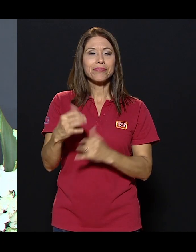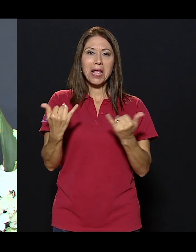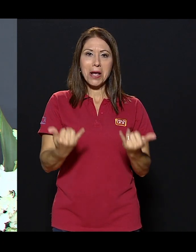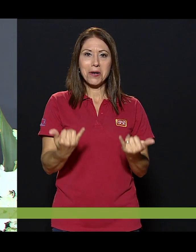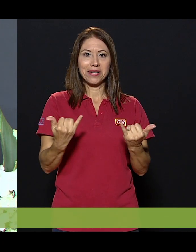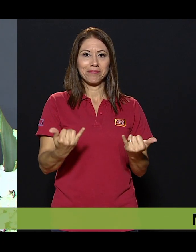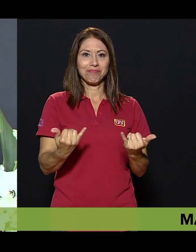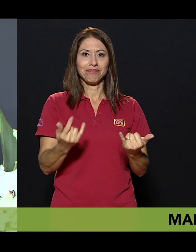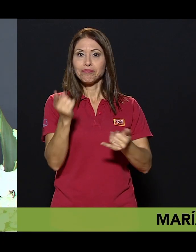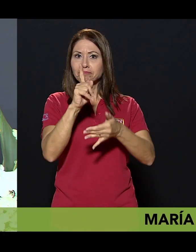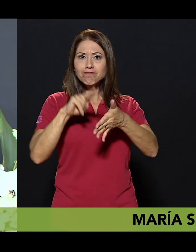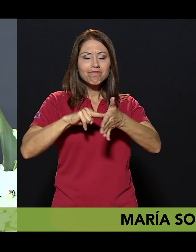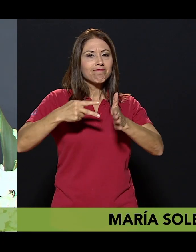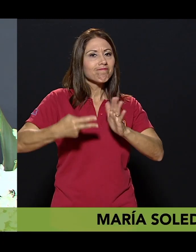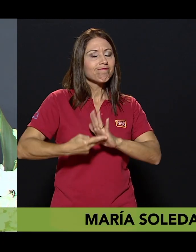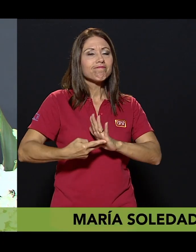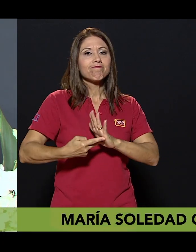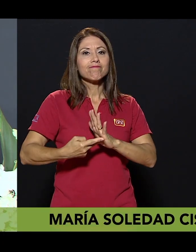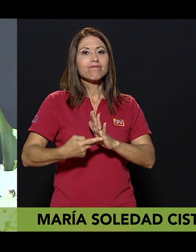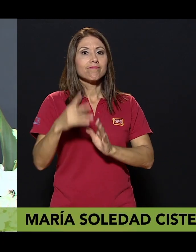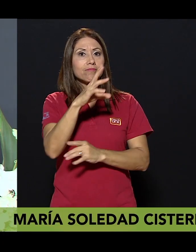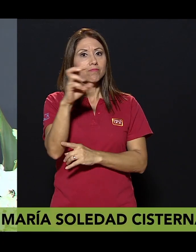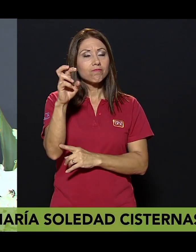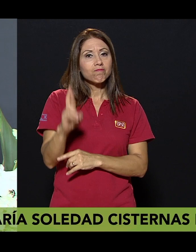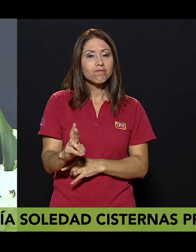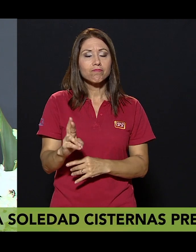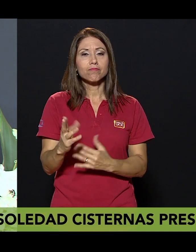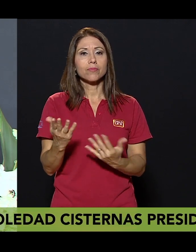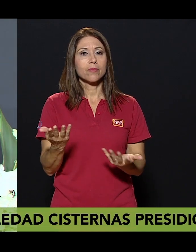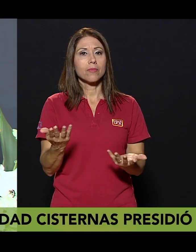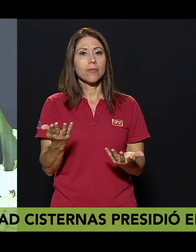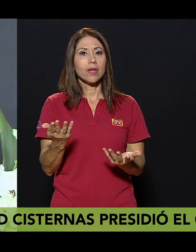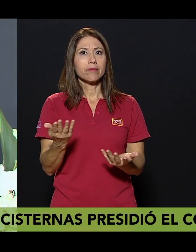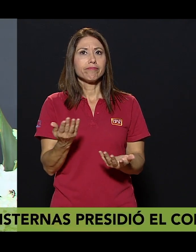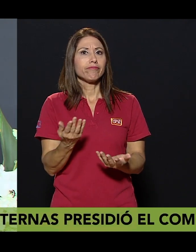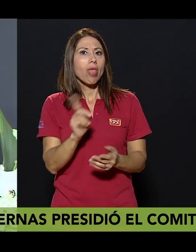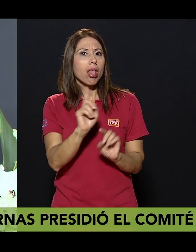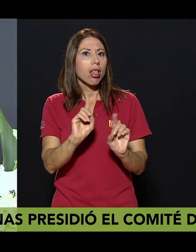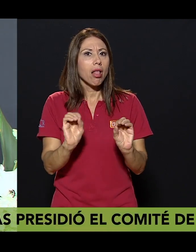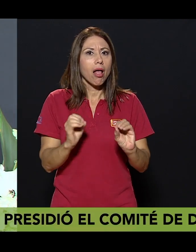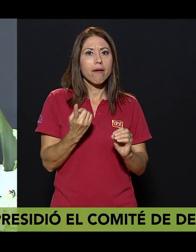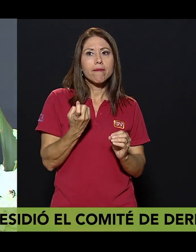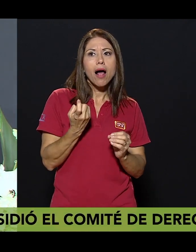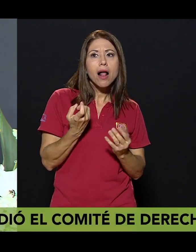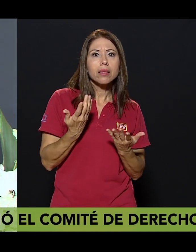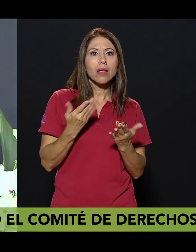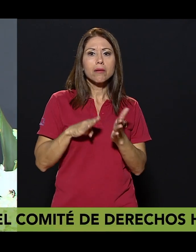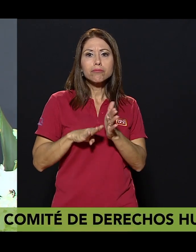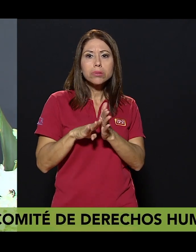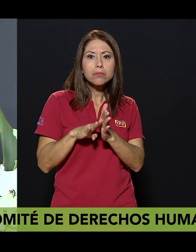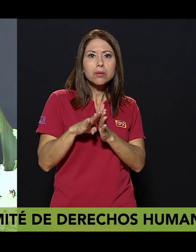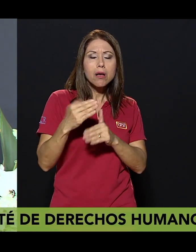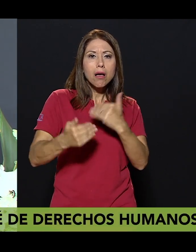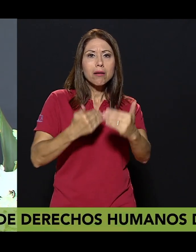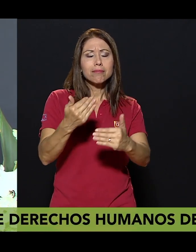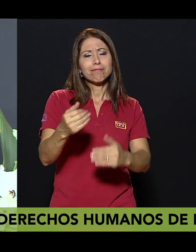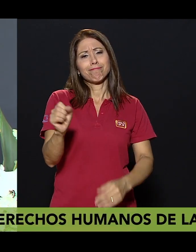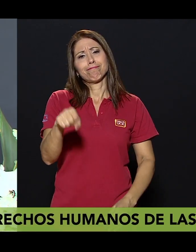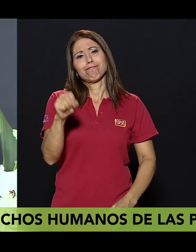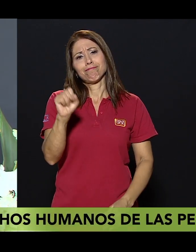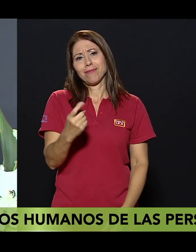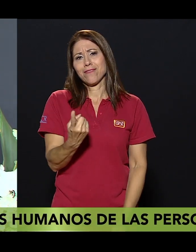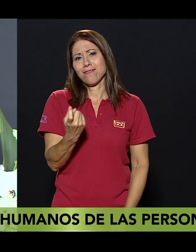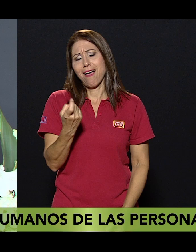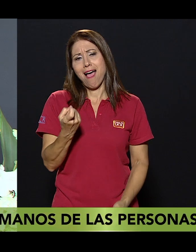Rica sí lo ha hecho. Ahora, esto no quiere decir que Costa Rica no le falten pasos todavía